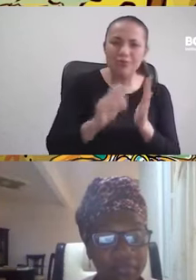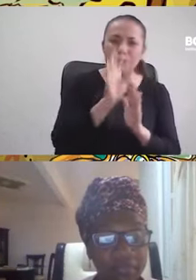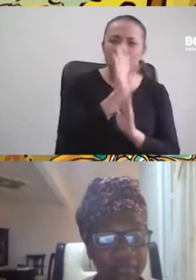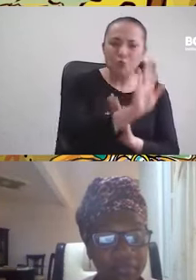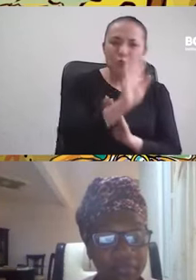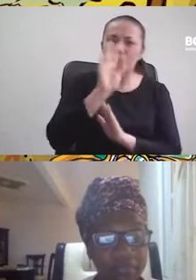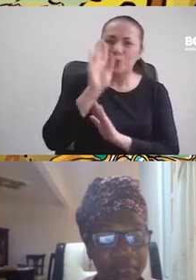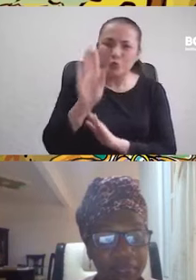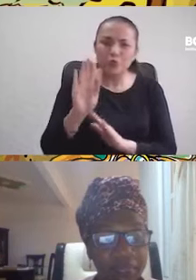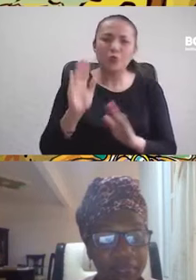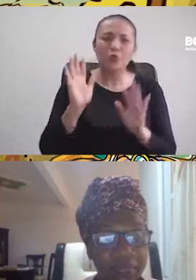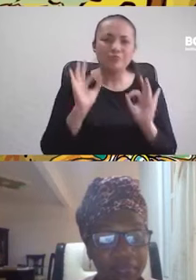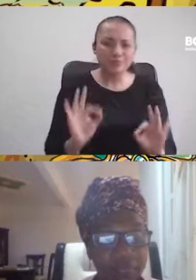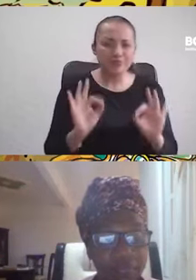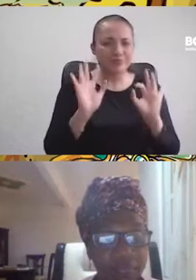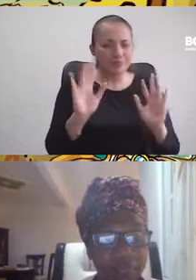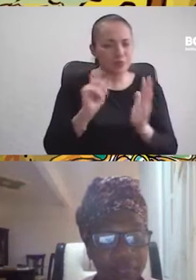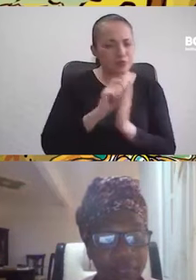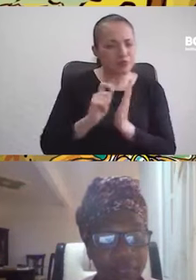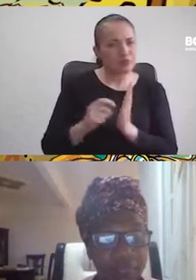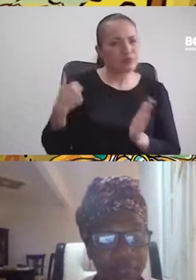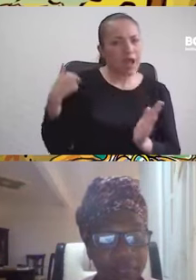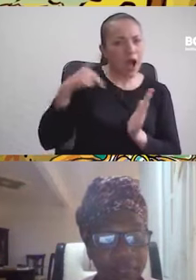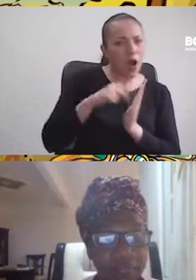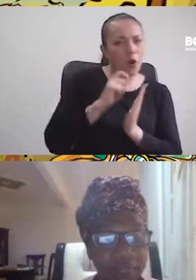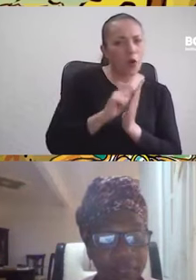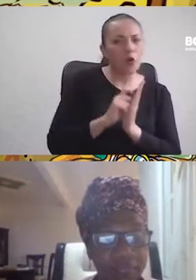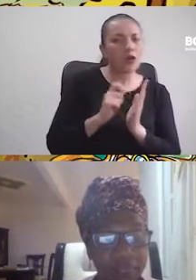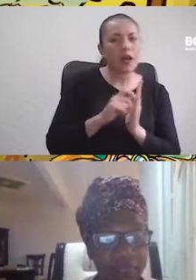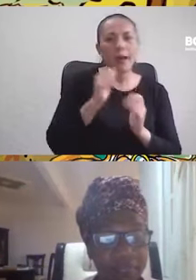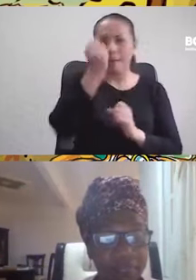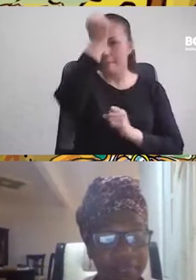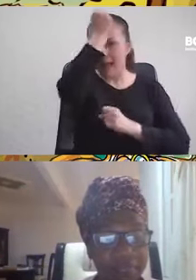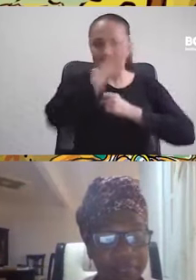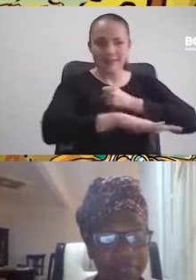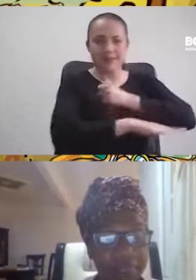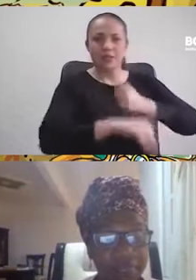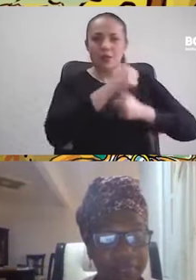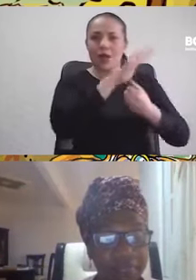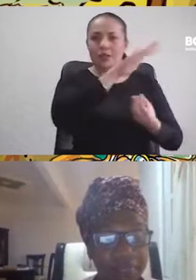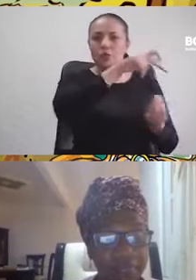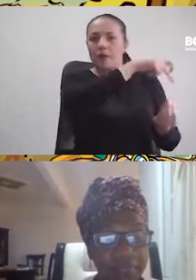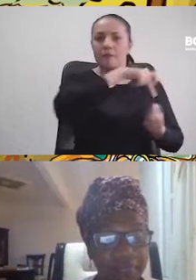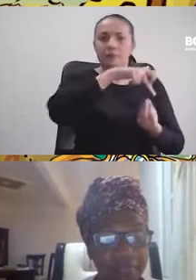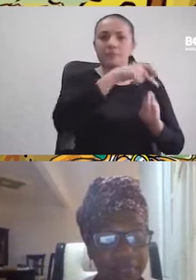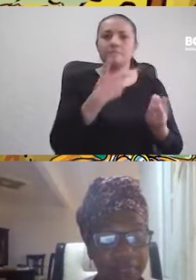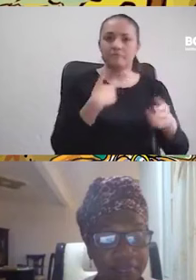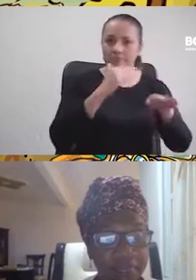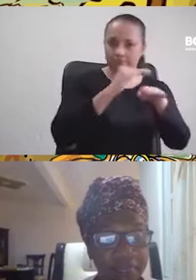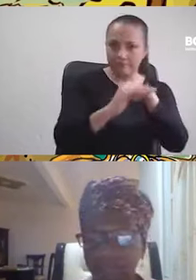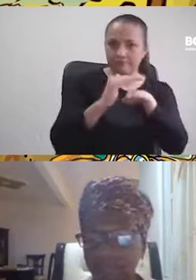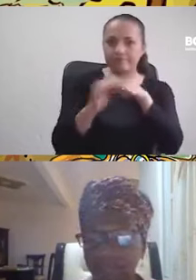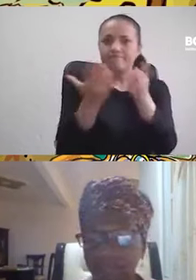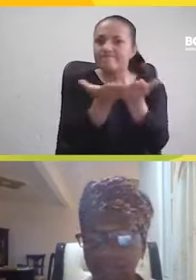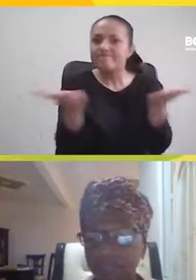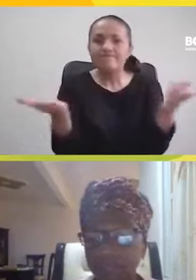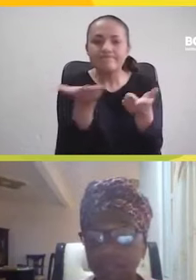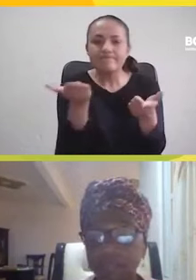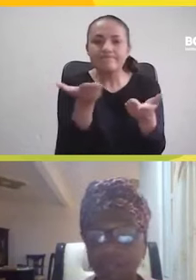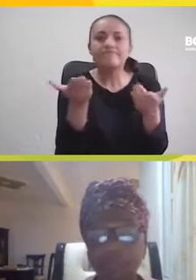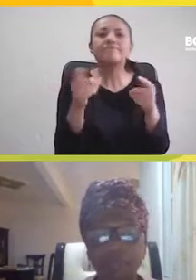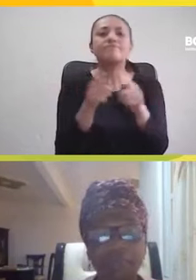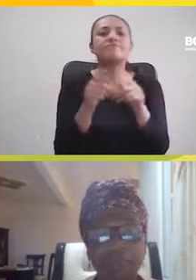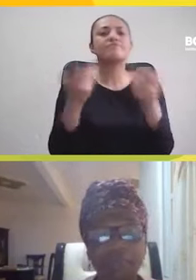ustedes enmarcados en el palenque. Y es invitarlos a que podamos